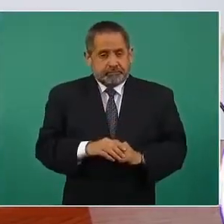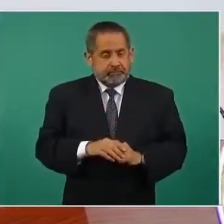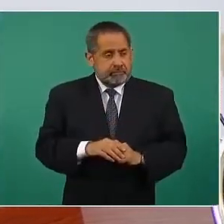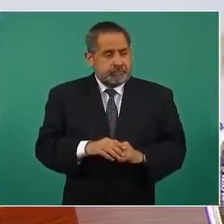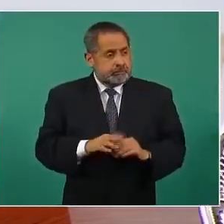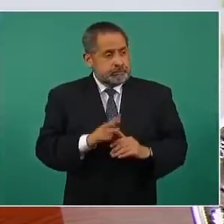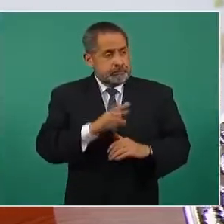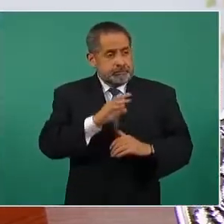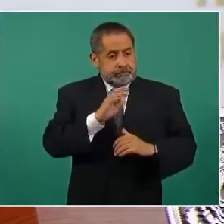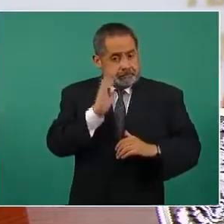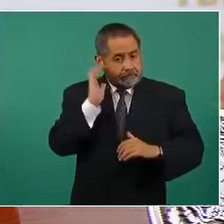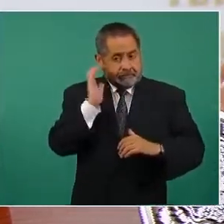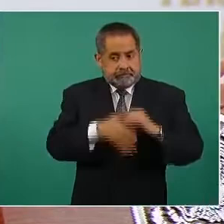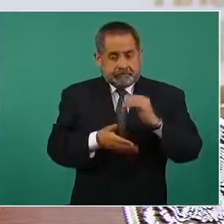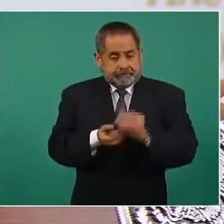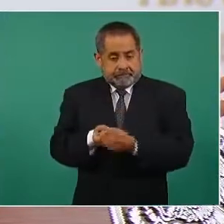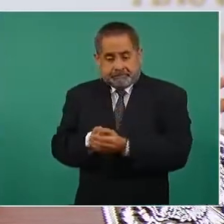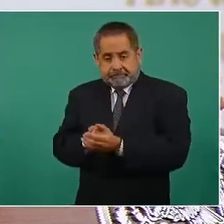se salían,